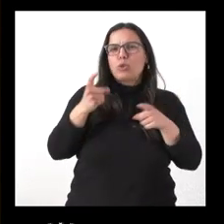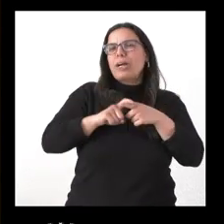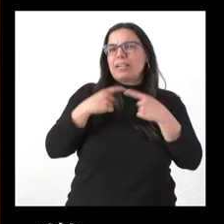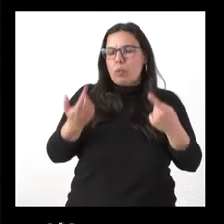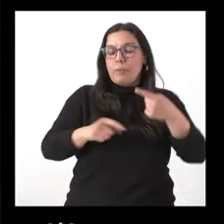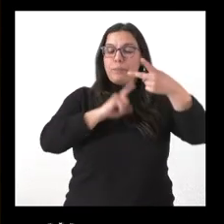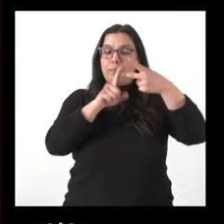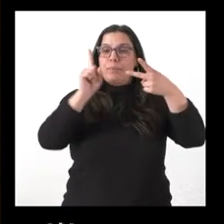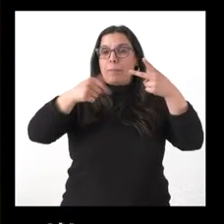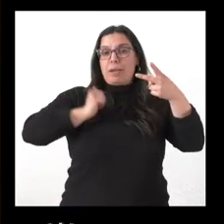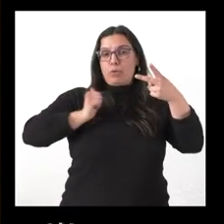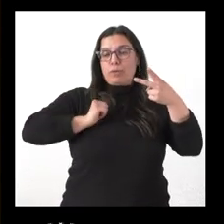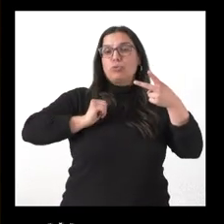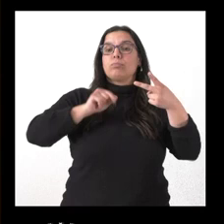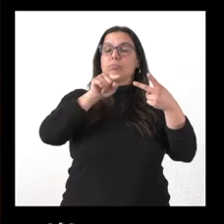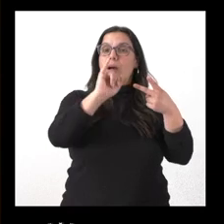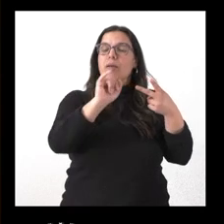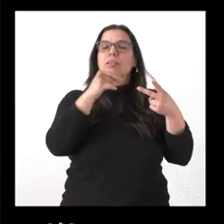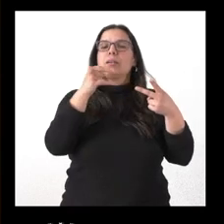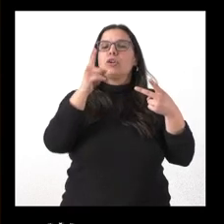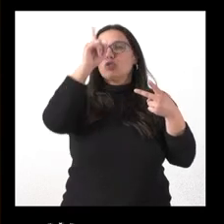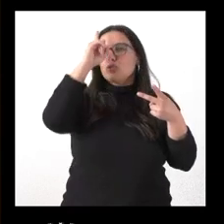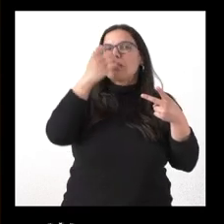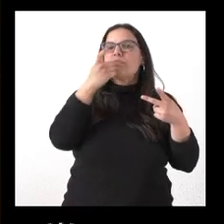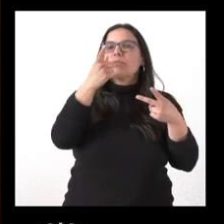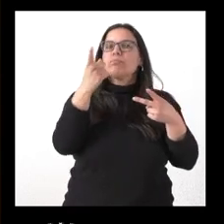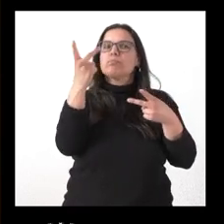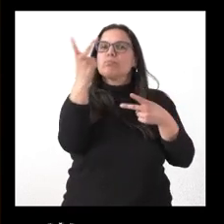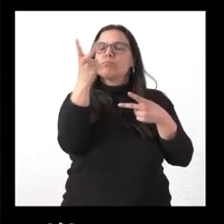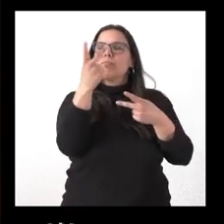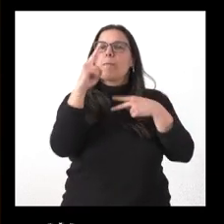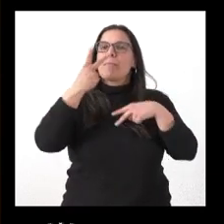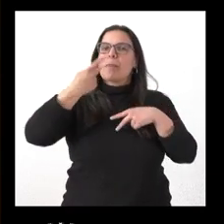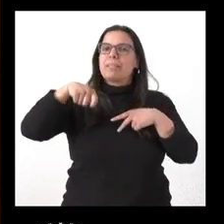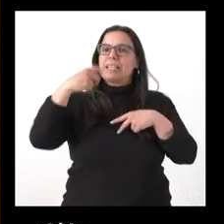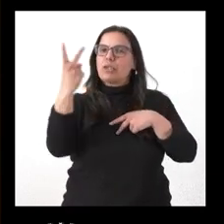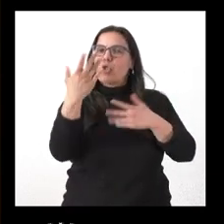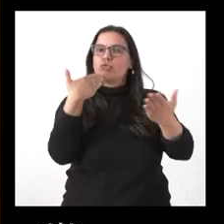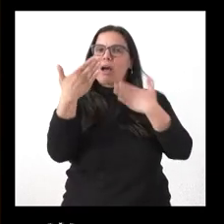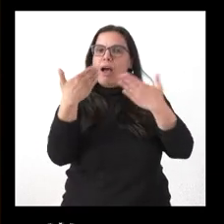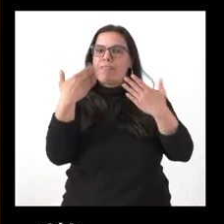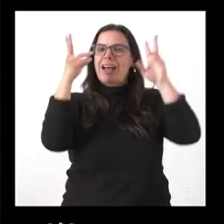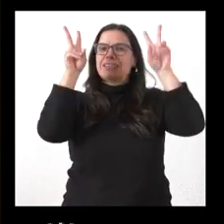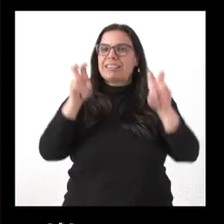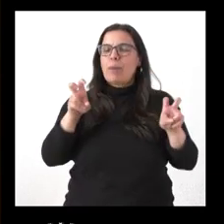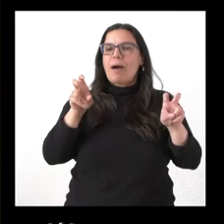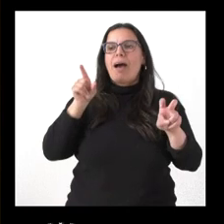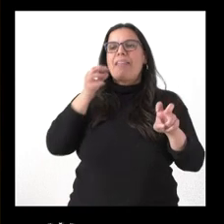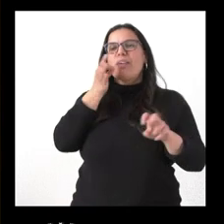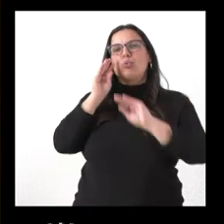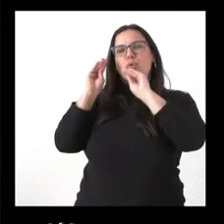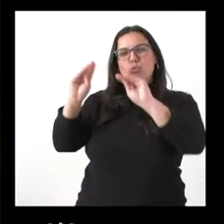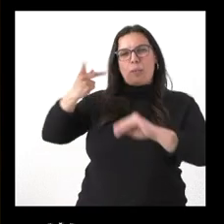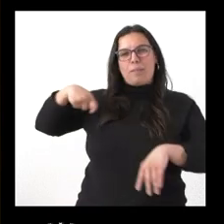Y aprovechando que está también no sé si he tenido oportunidad de comentar con el vicepresidente sus palabras sobre el CO2 Y si le parece